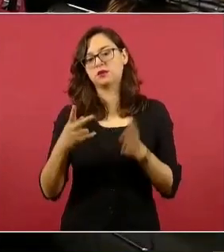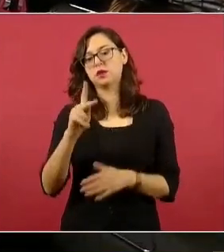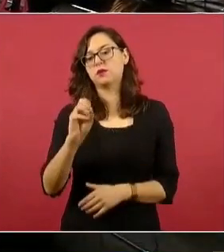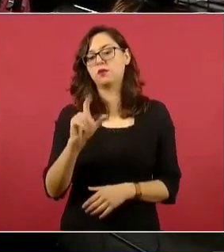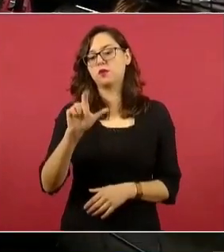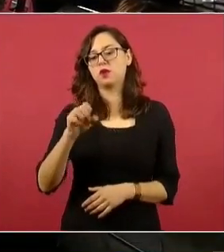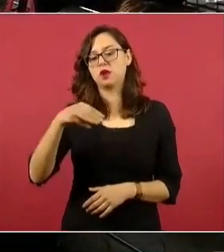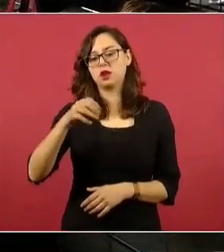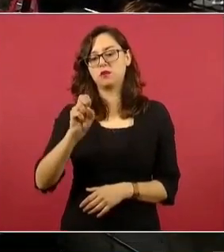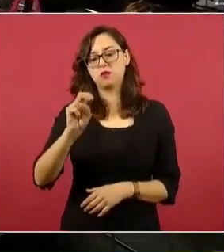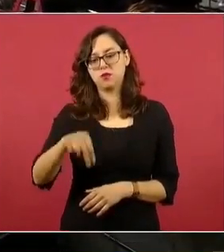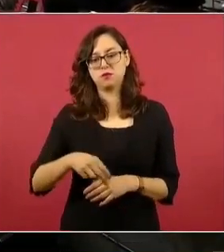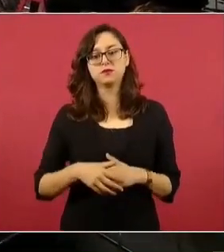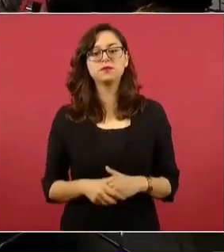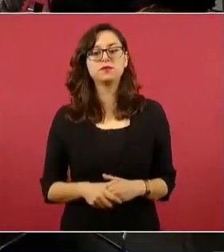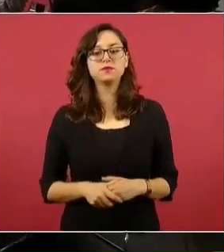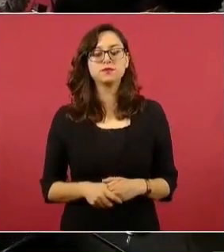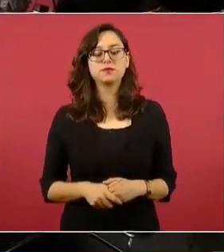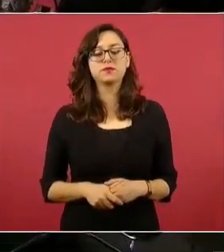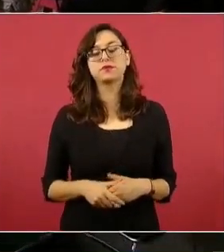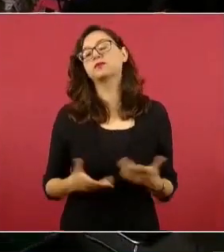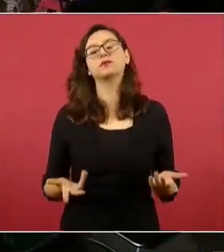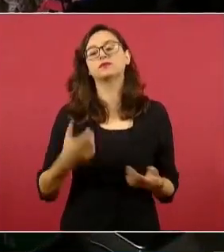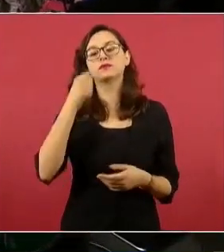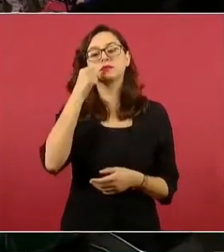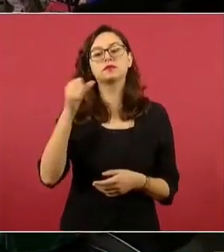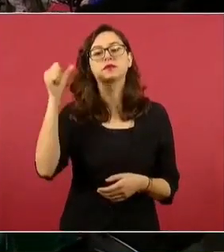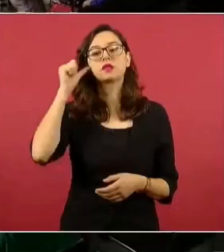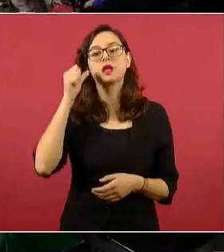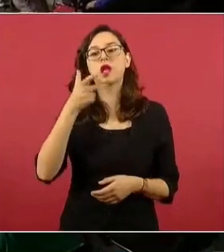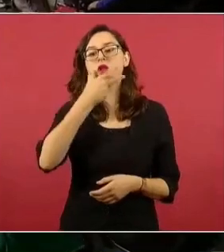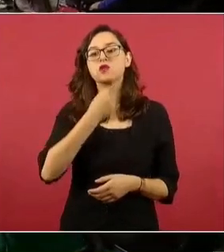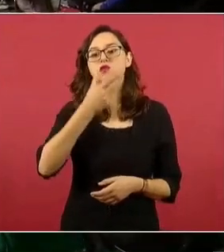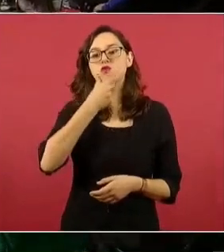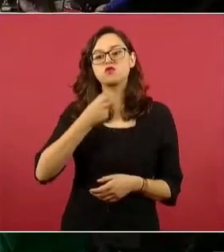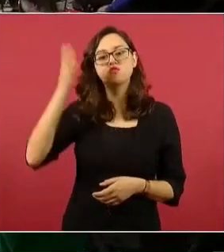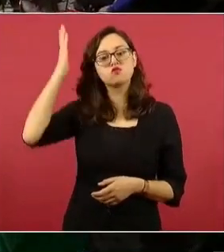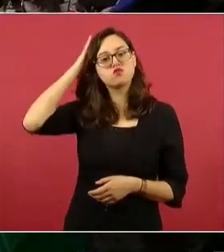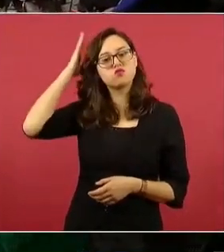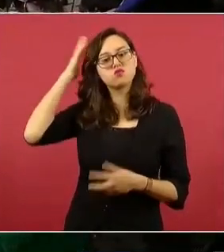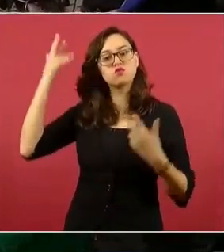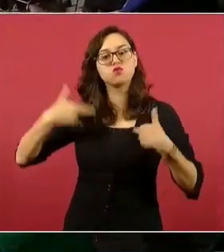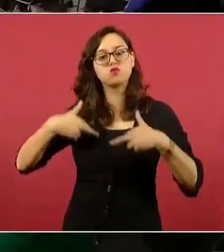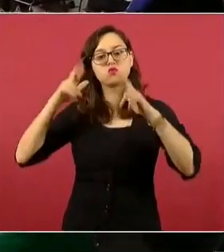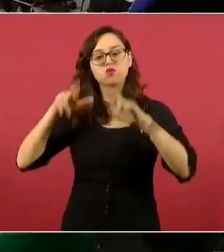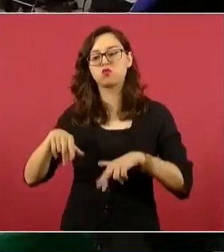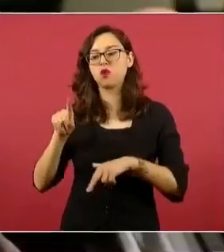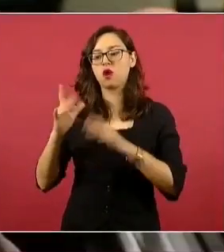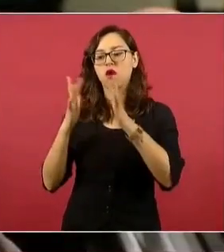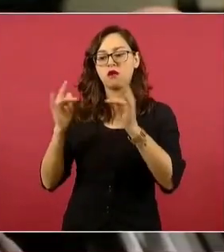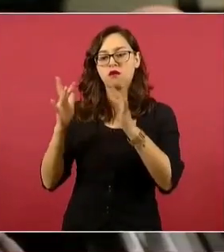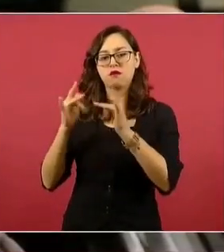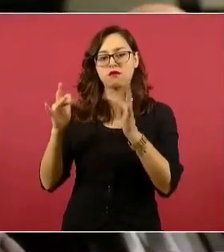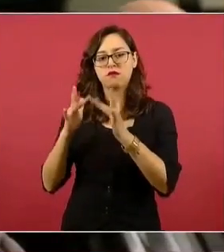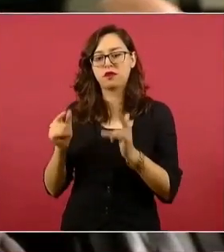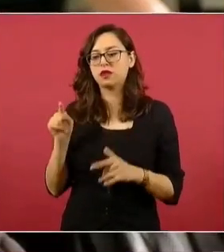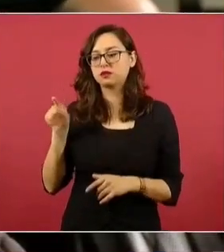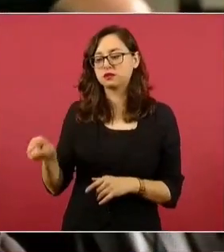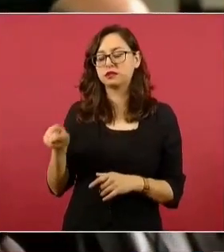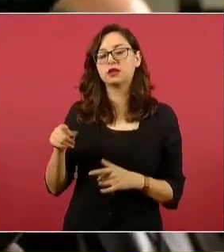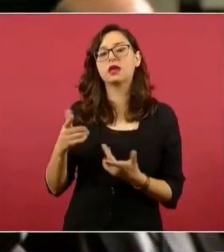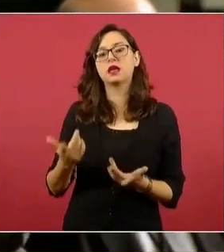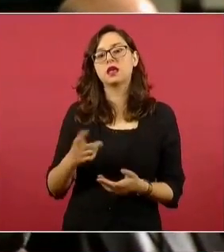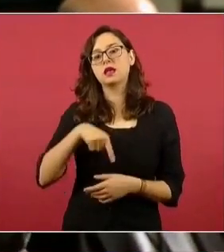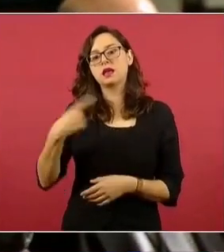visitó el líder social Jean-Luc Mélenchon de Francia, y él y también el presidente